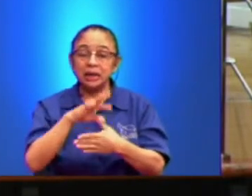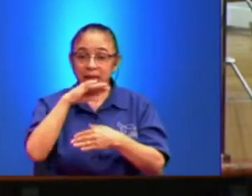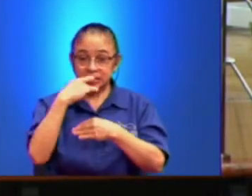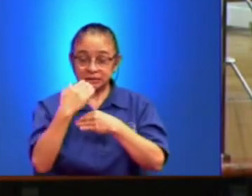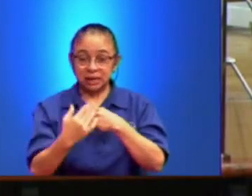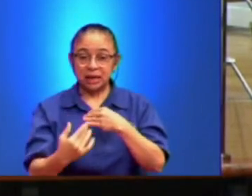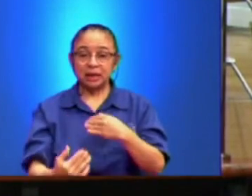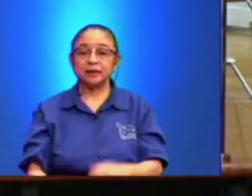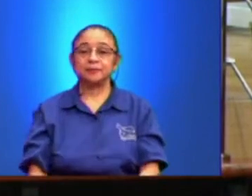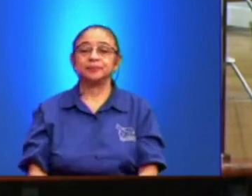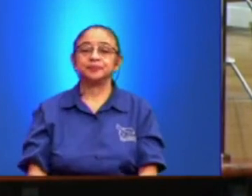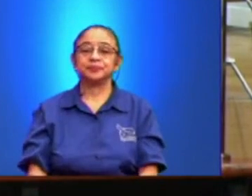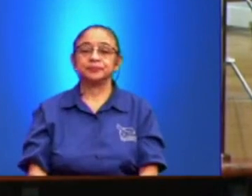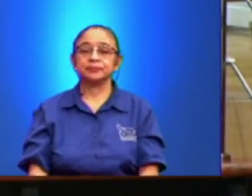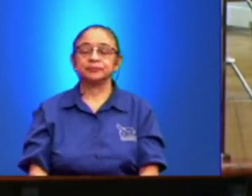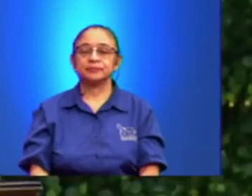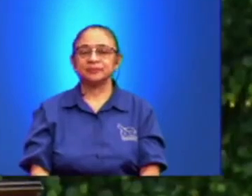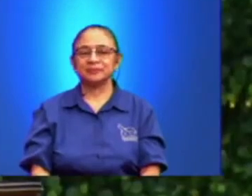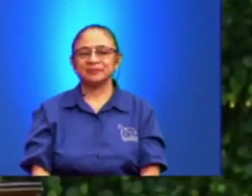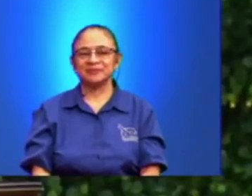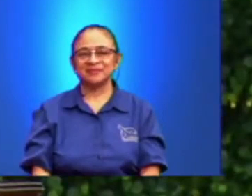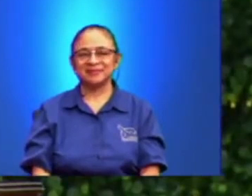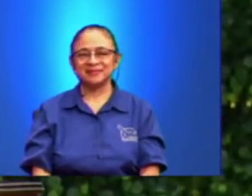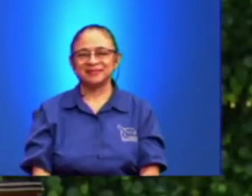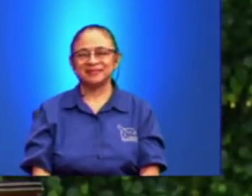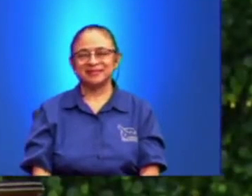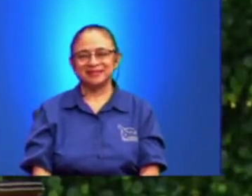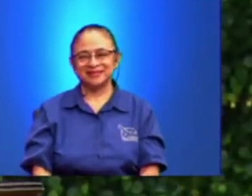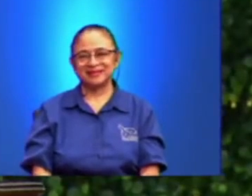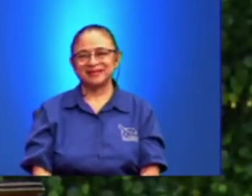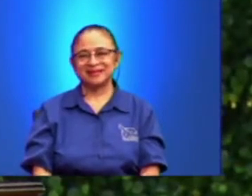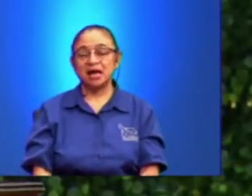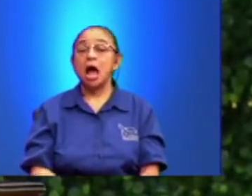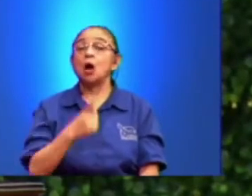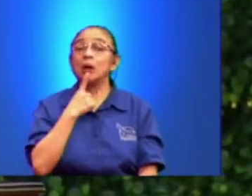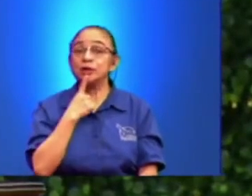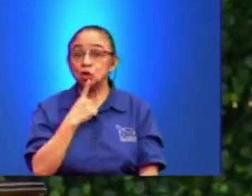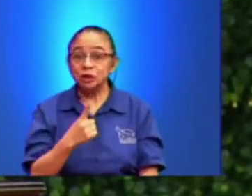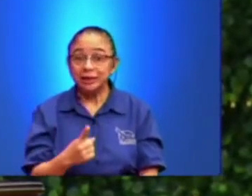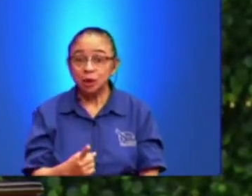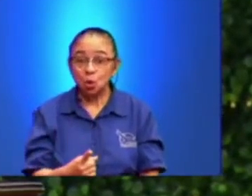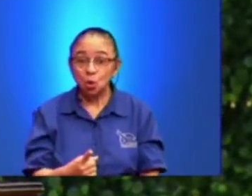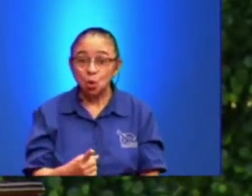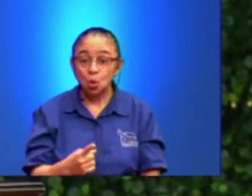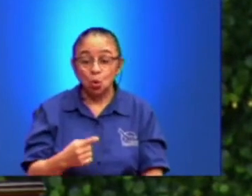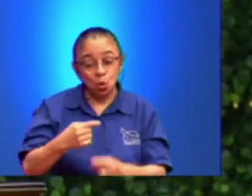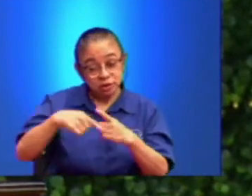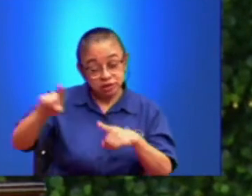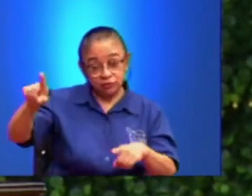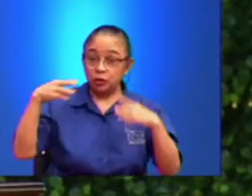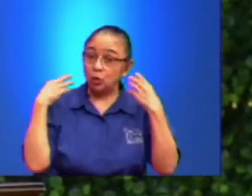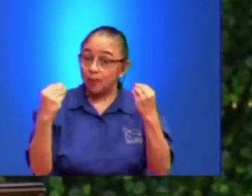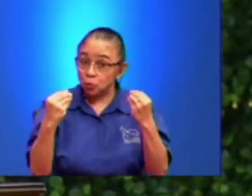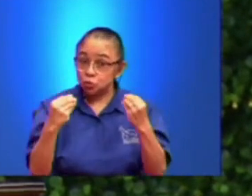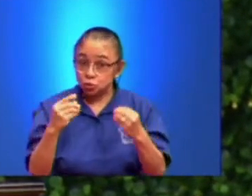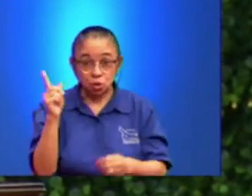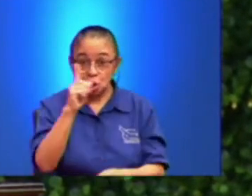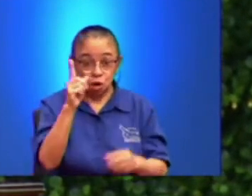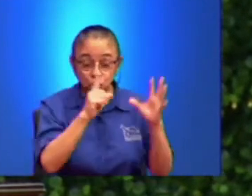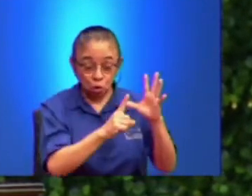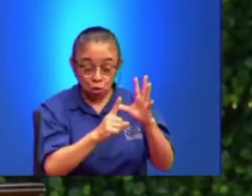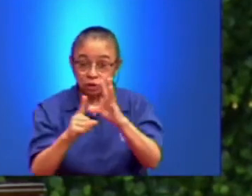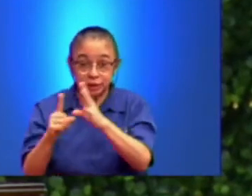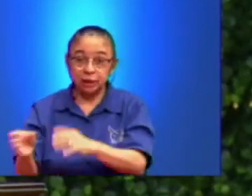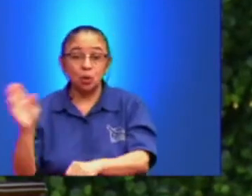terminó el tiempo pero espere un rato cuando él dijo eso se fueron muchos lo dejaron de seguir